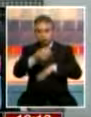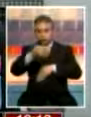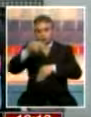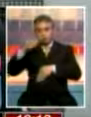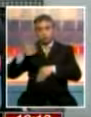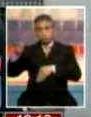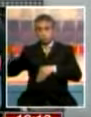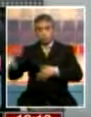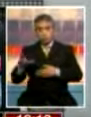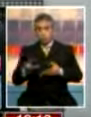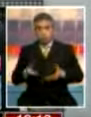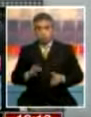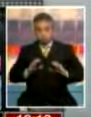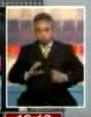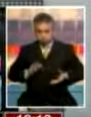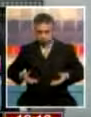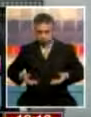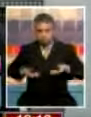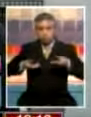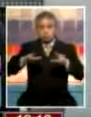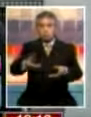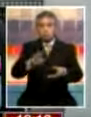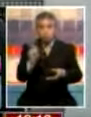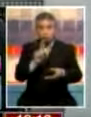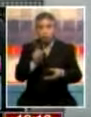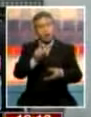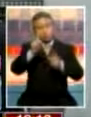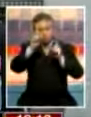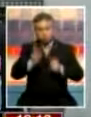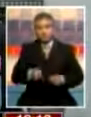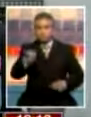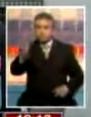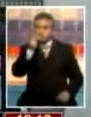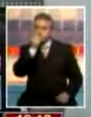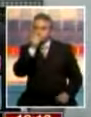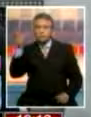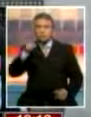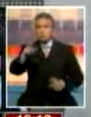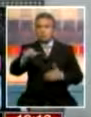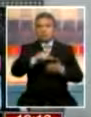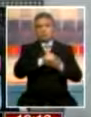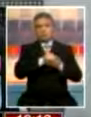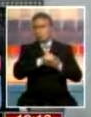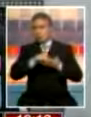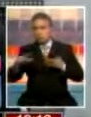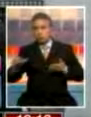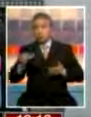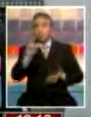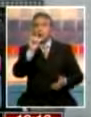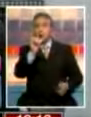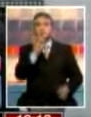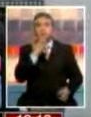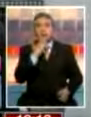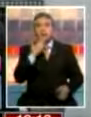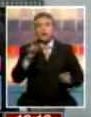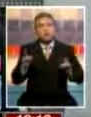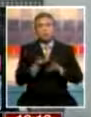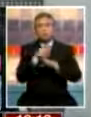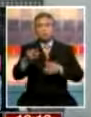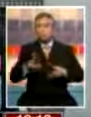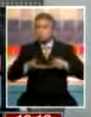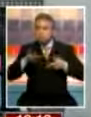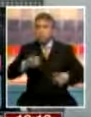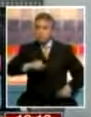la entregan pueden ser y serán denunciadas para que se le impongan las multas y incluso si perseveraran en la no entrega de